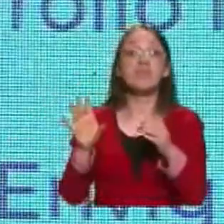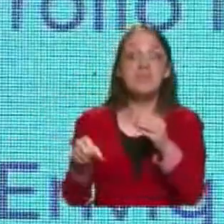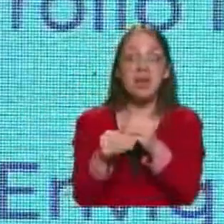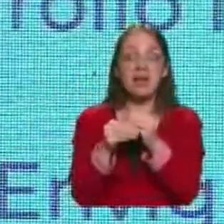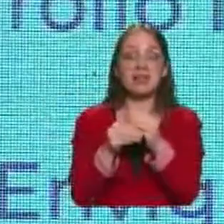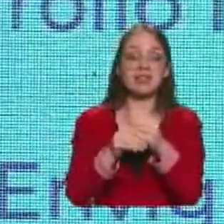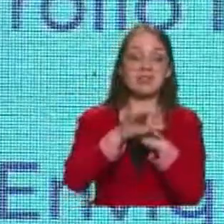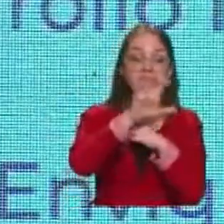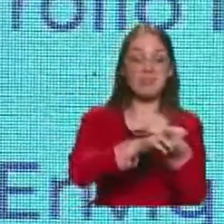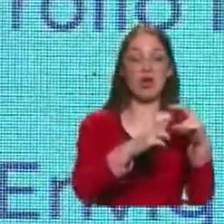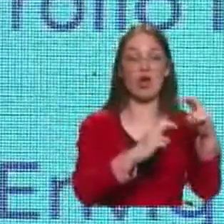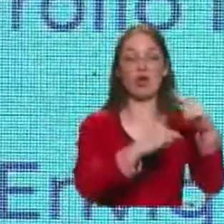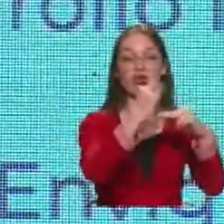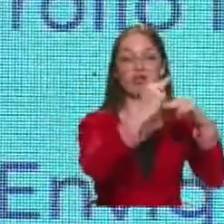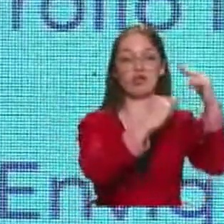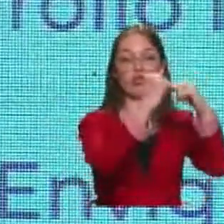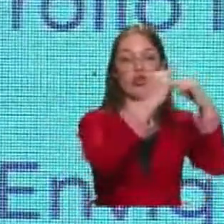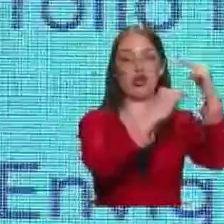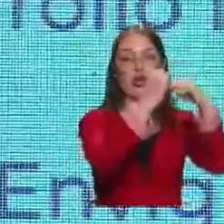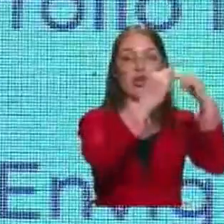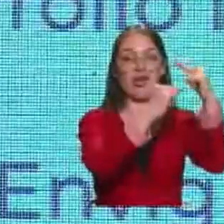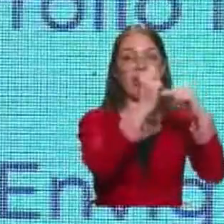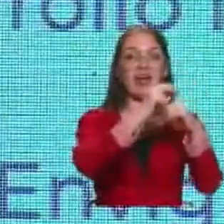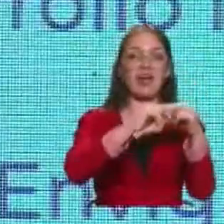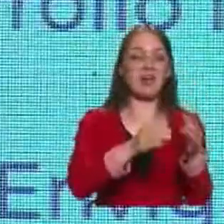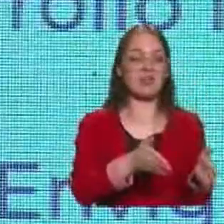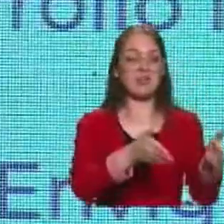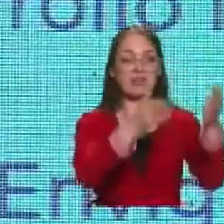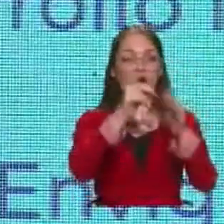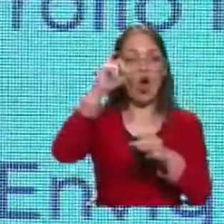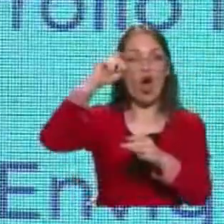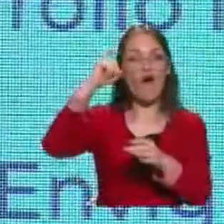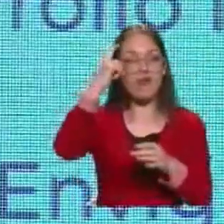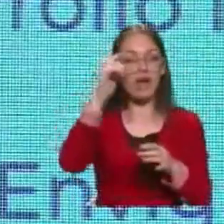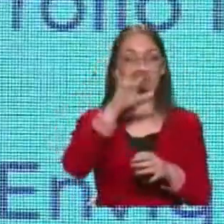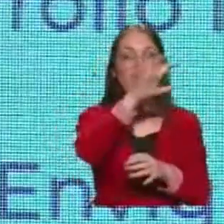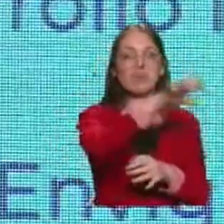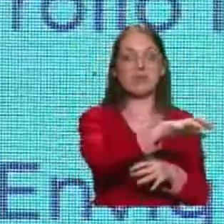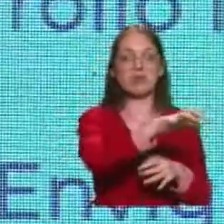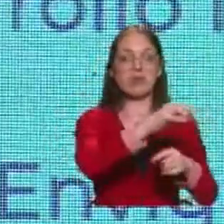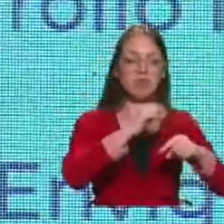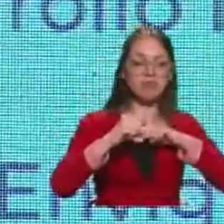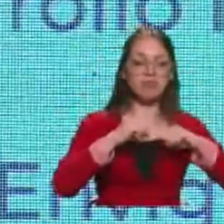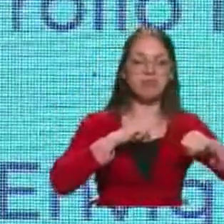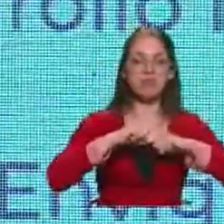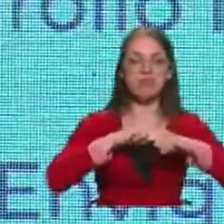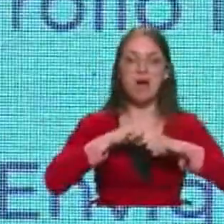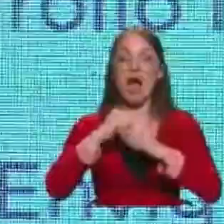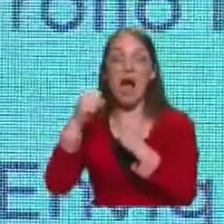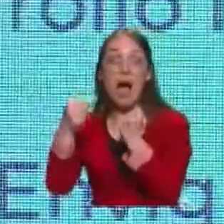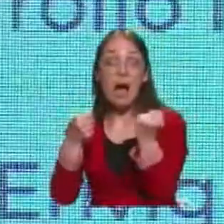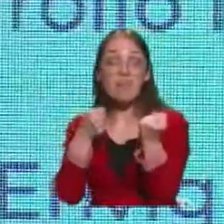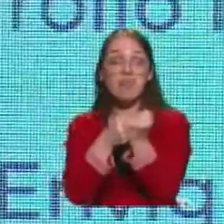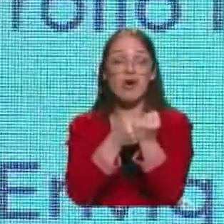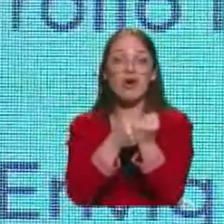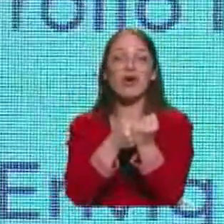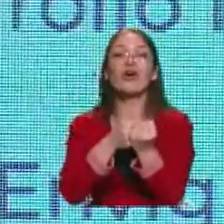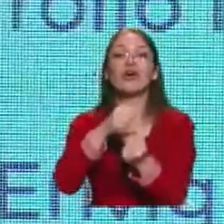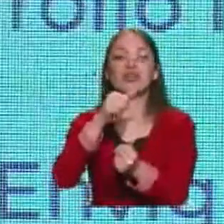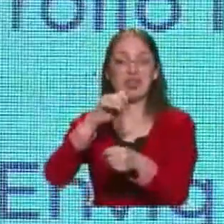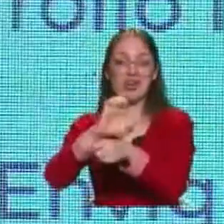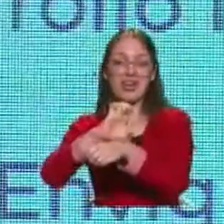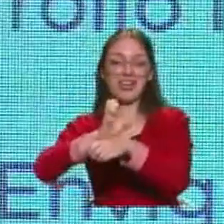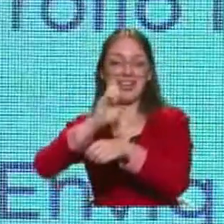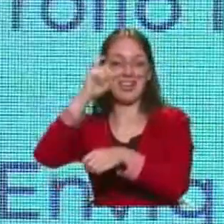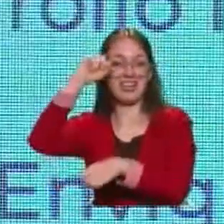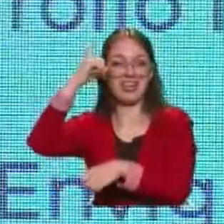departamento de antioquia incluso con apoyo del área metropolitana y quiero también informar que vamos apostándole al